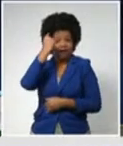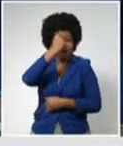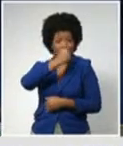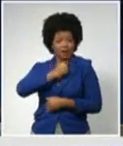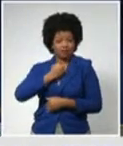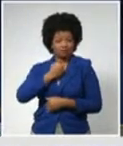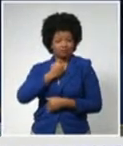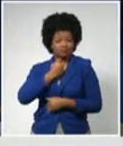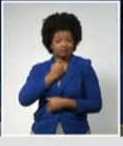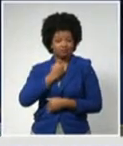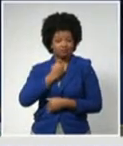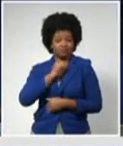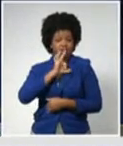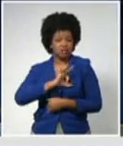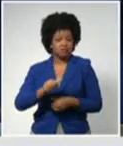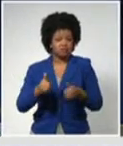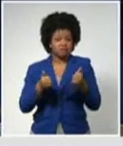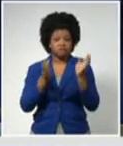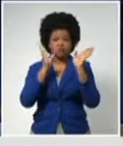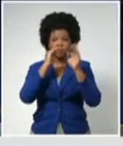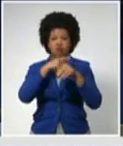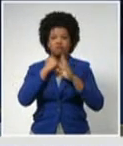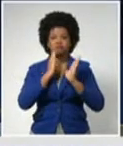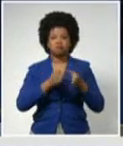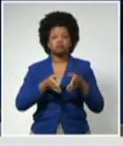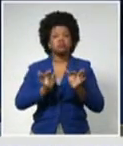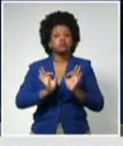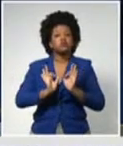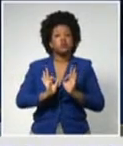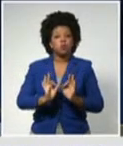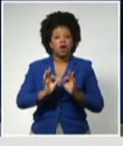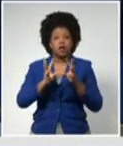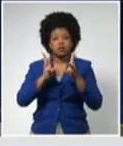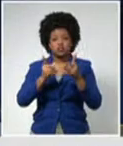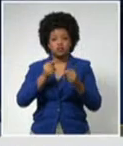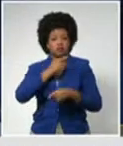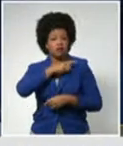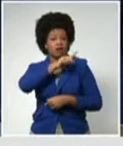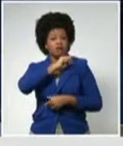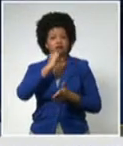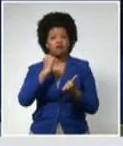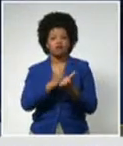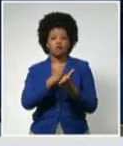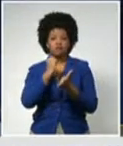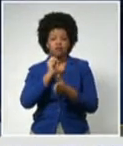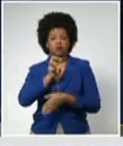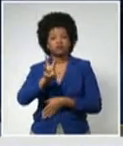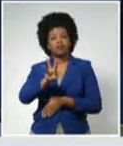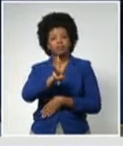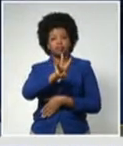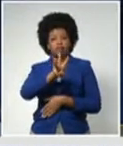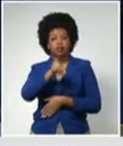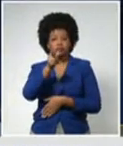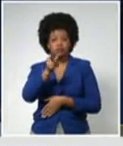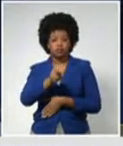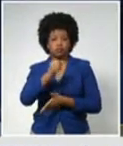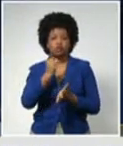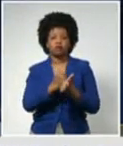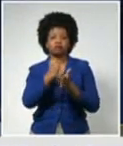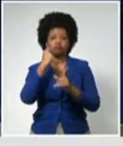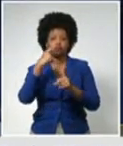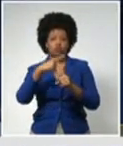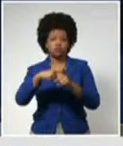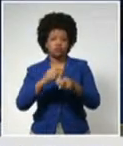fallecido. Y la misma cifra de casos confirmados que en el día de ayer, 3 casos confirmados, lo cual dice